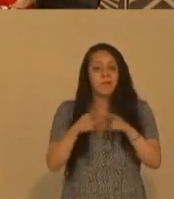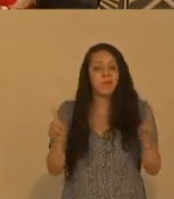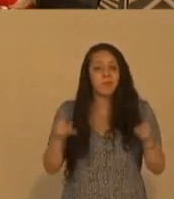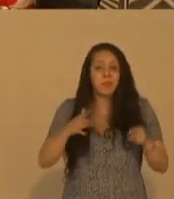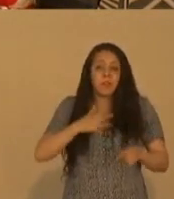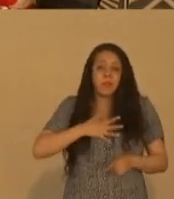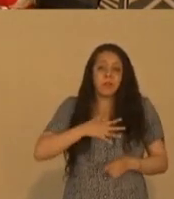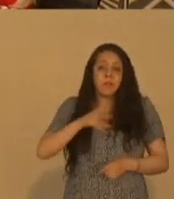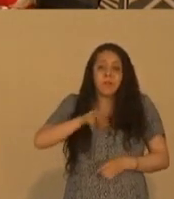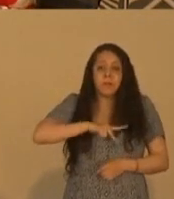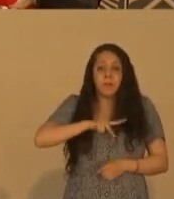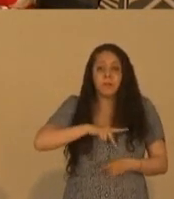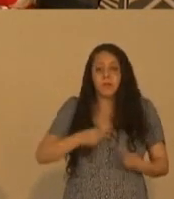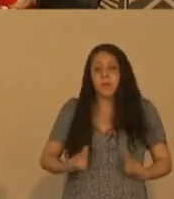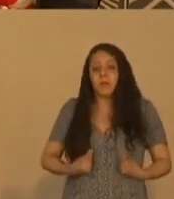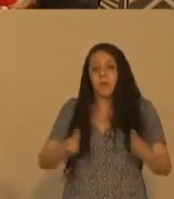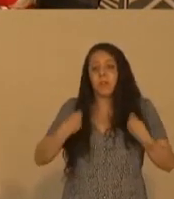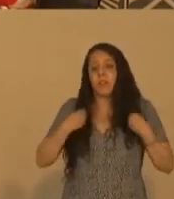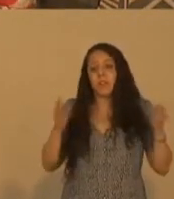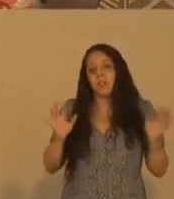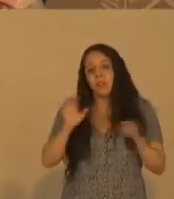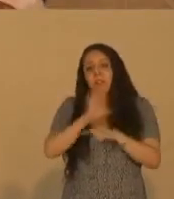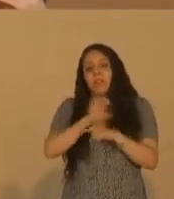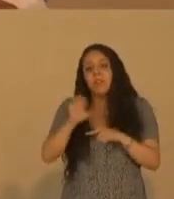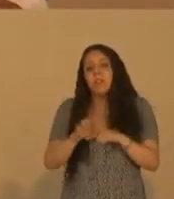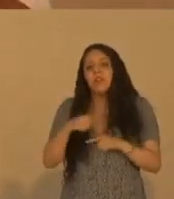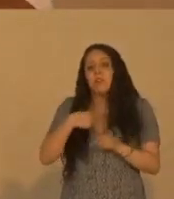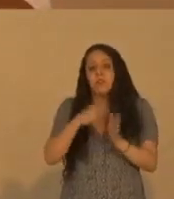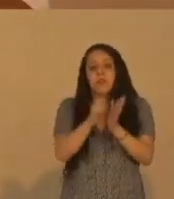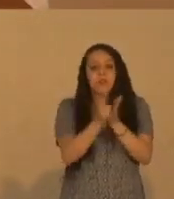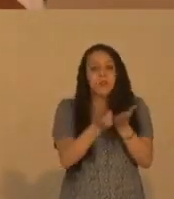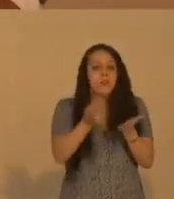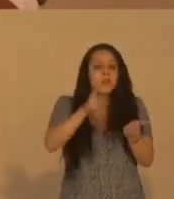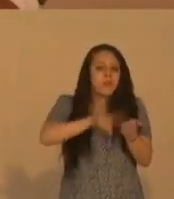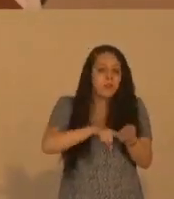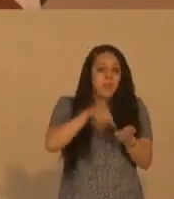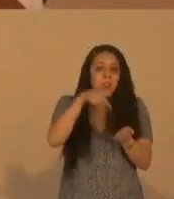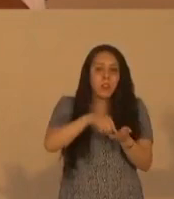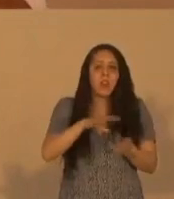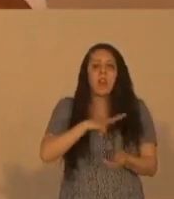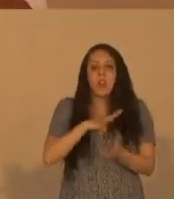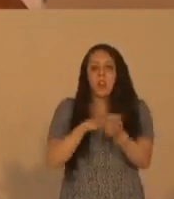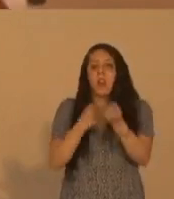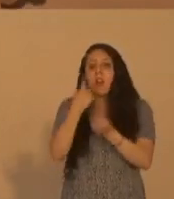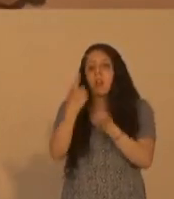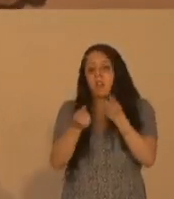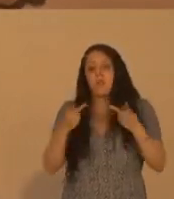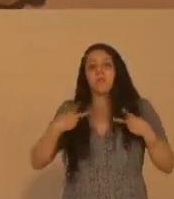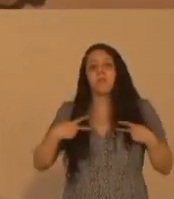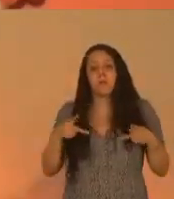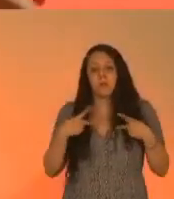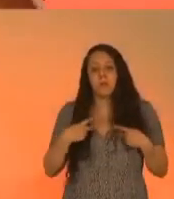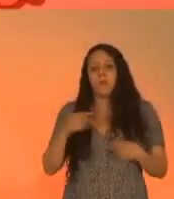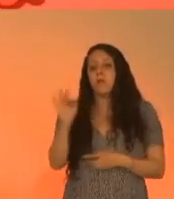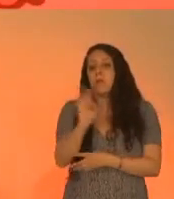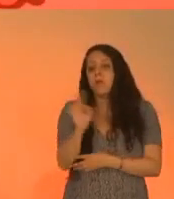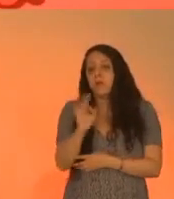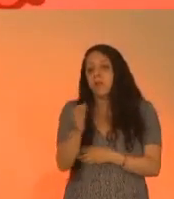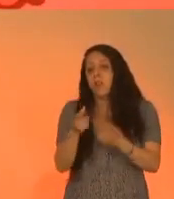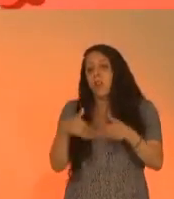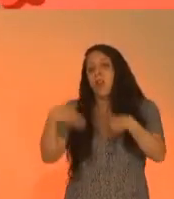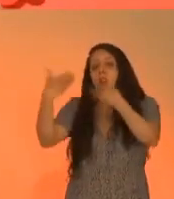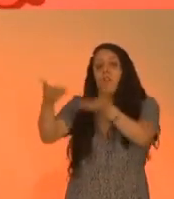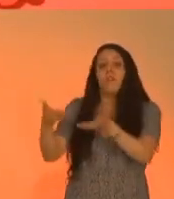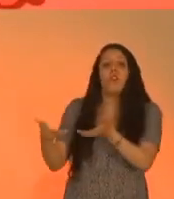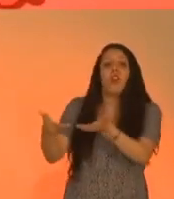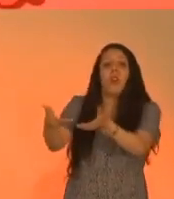precisamente este texto rescata esas imágenes esas imágenes de la persona que ven de afuera de aquí de la